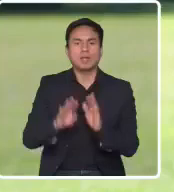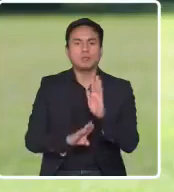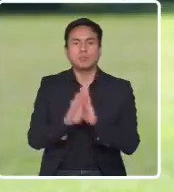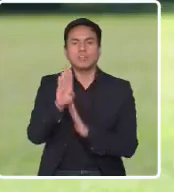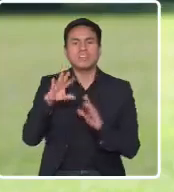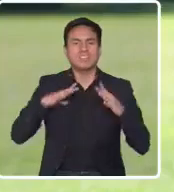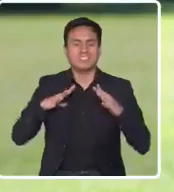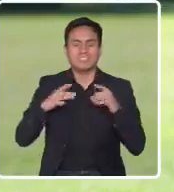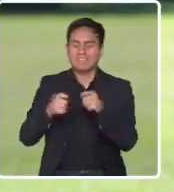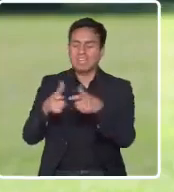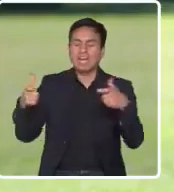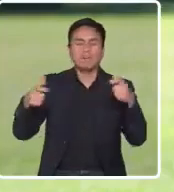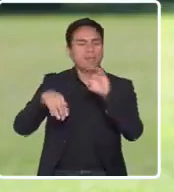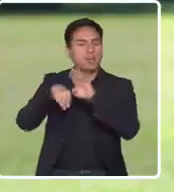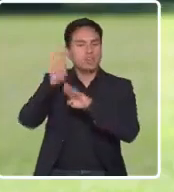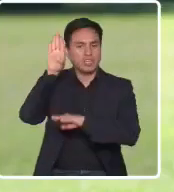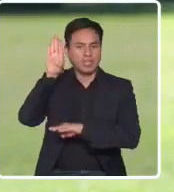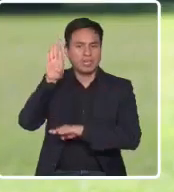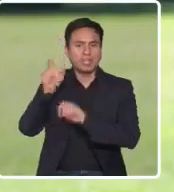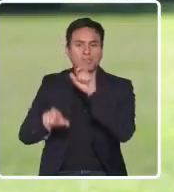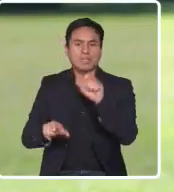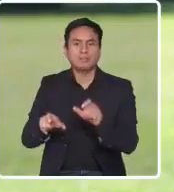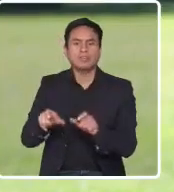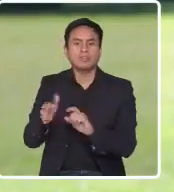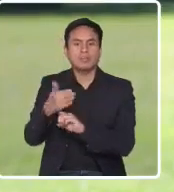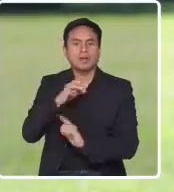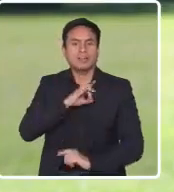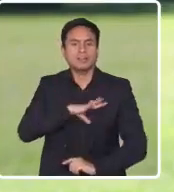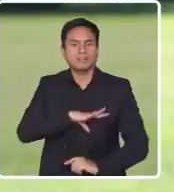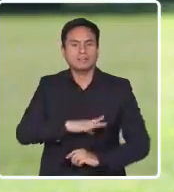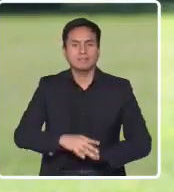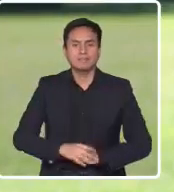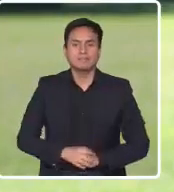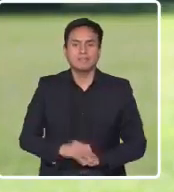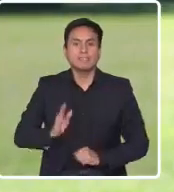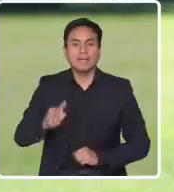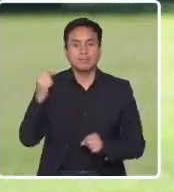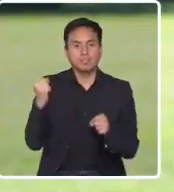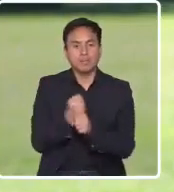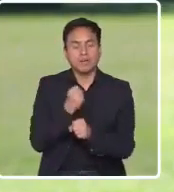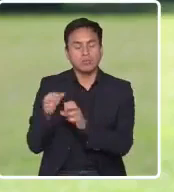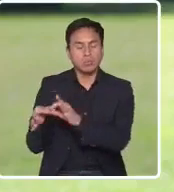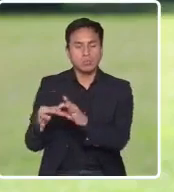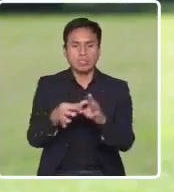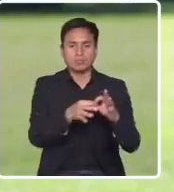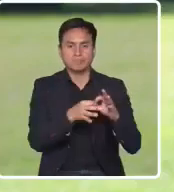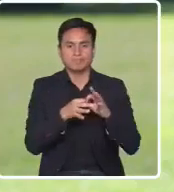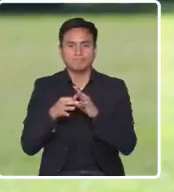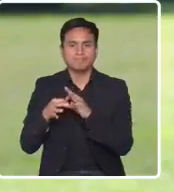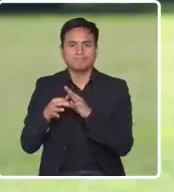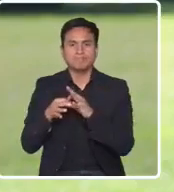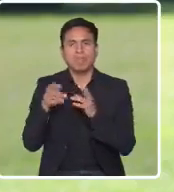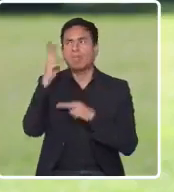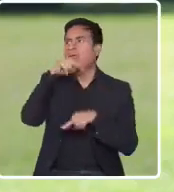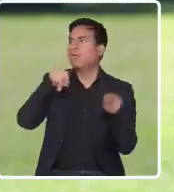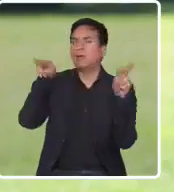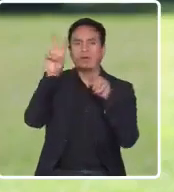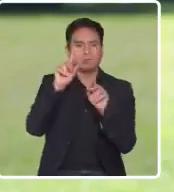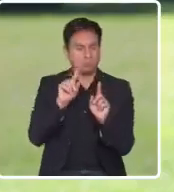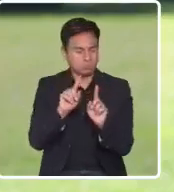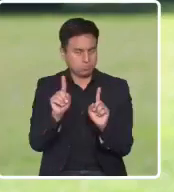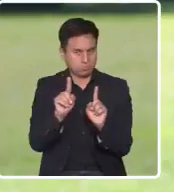y feliz, que son la gran mayoría de los habitantes de nuestra patria. Sigamos trabajando unidos, no nos